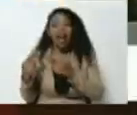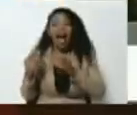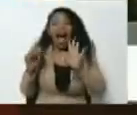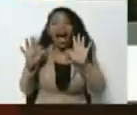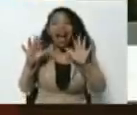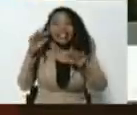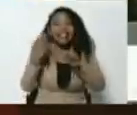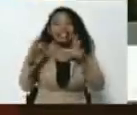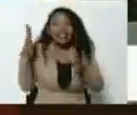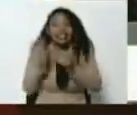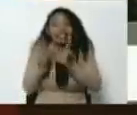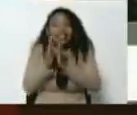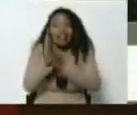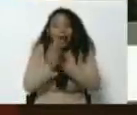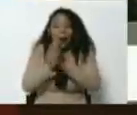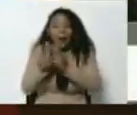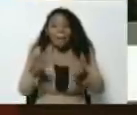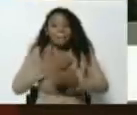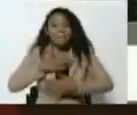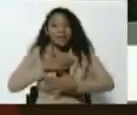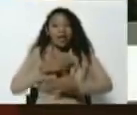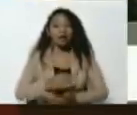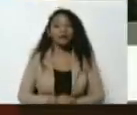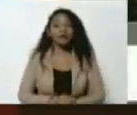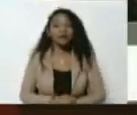papá, esta es mía!